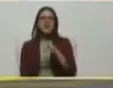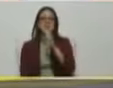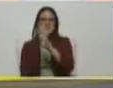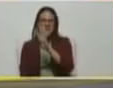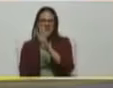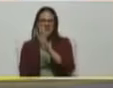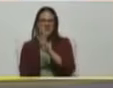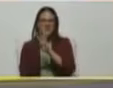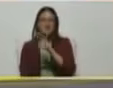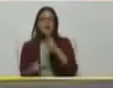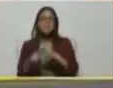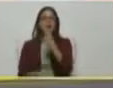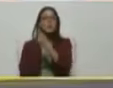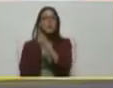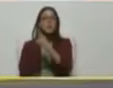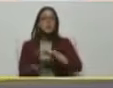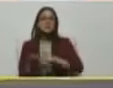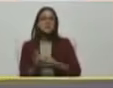más 1,